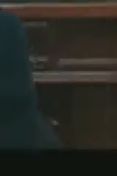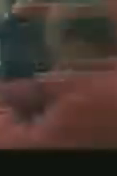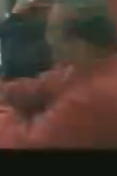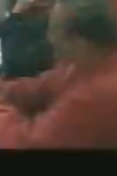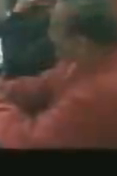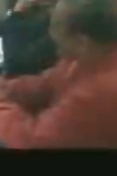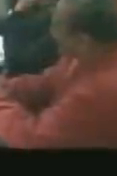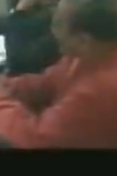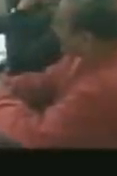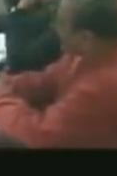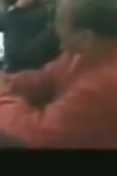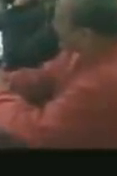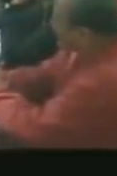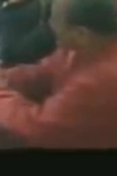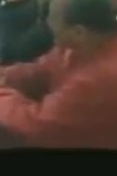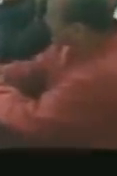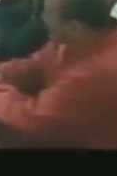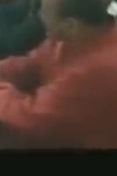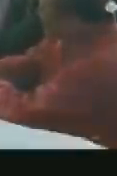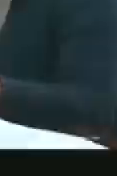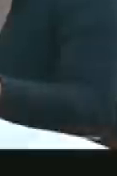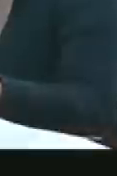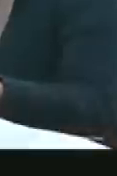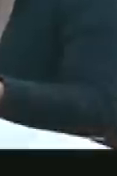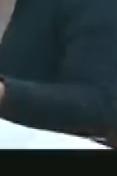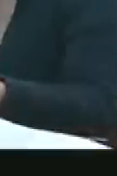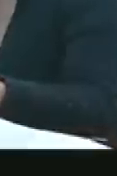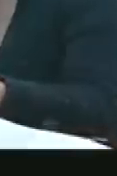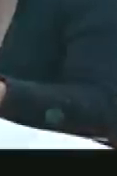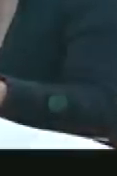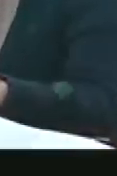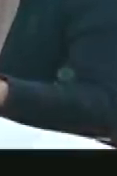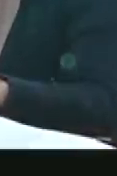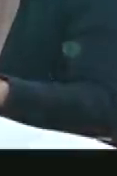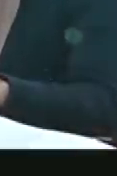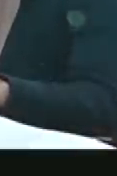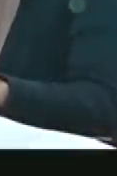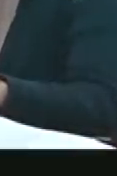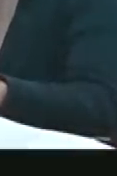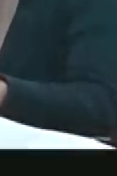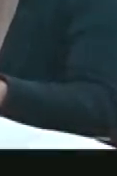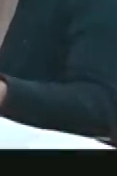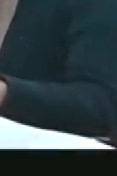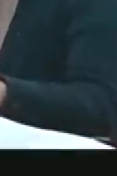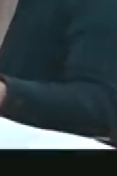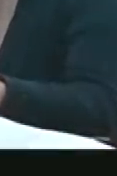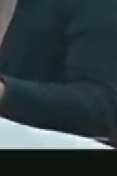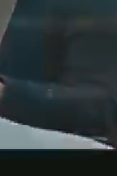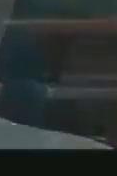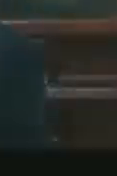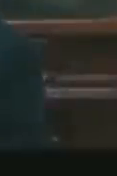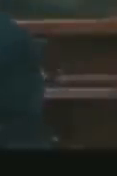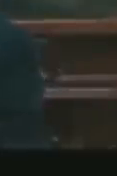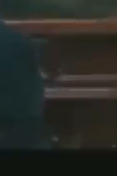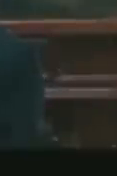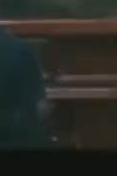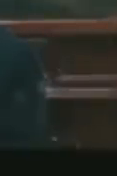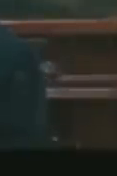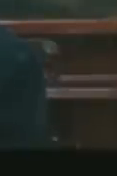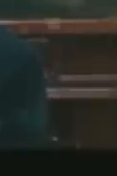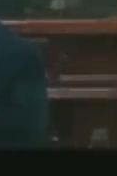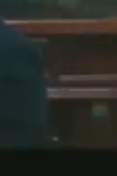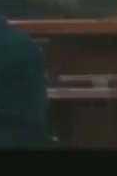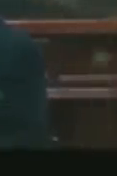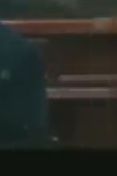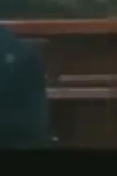comuna? Porque entonces nosotros hemos asumido que el problema de las comunas es de un ministerio. Y ese es un gravísimo error